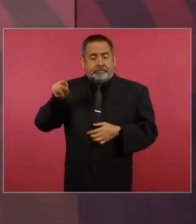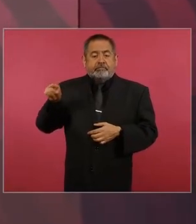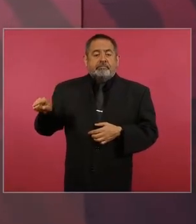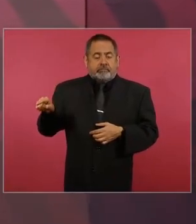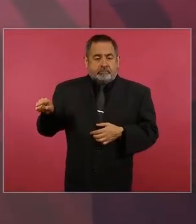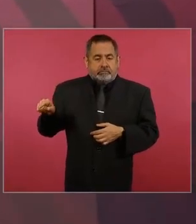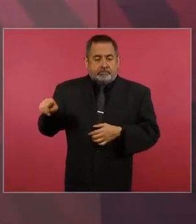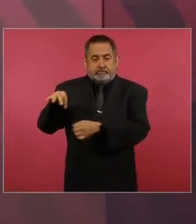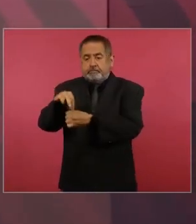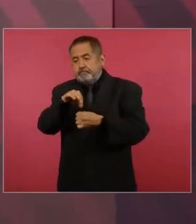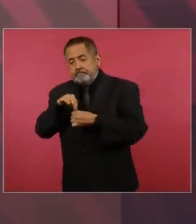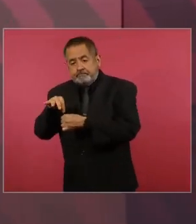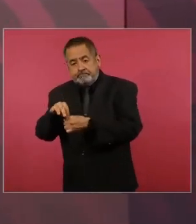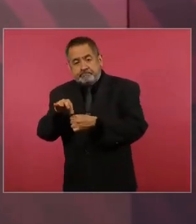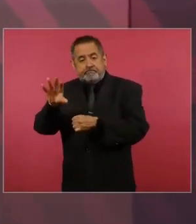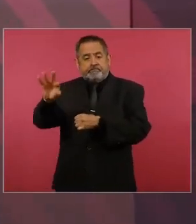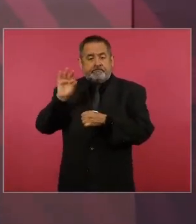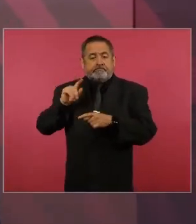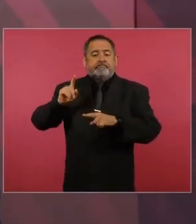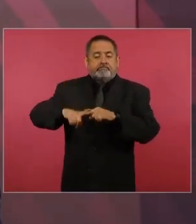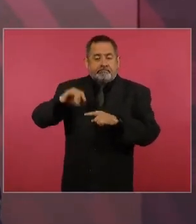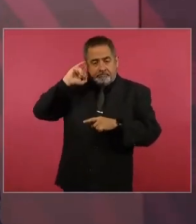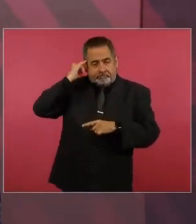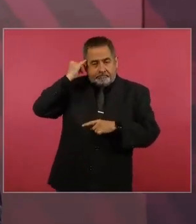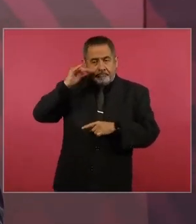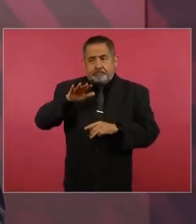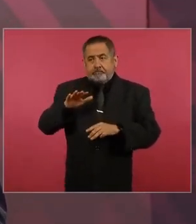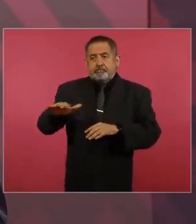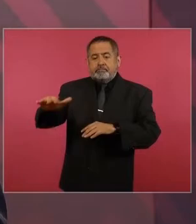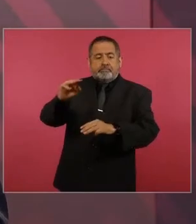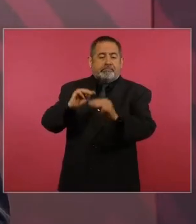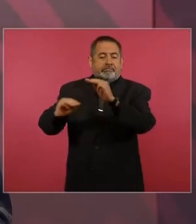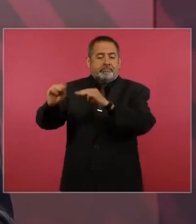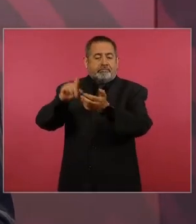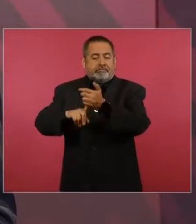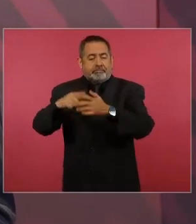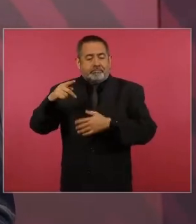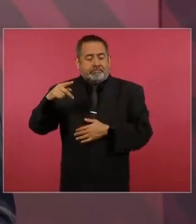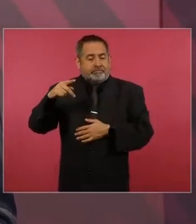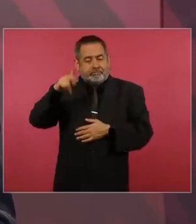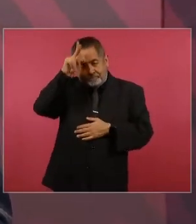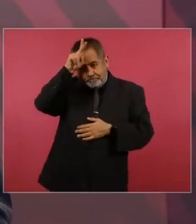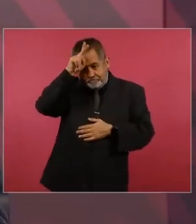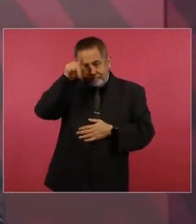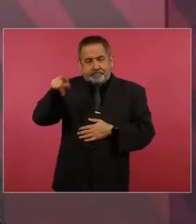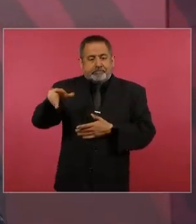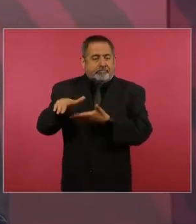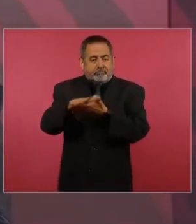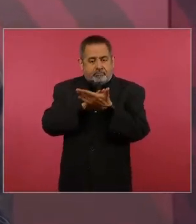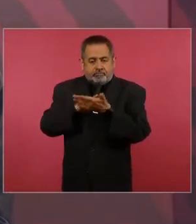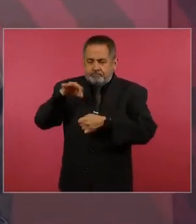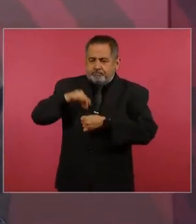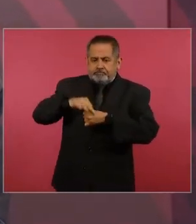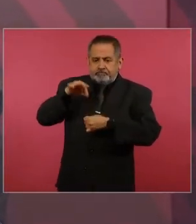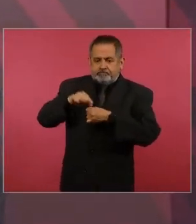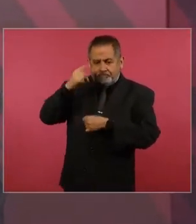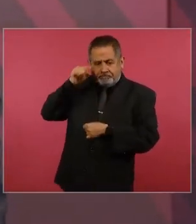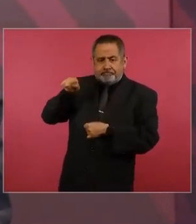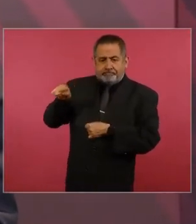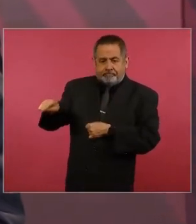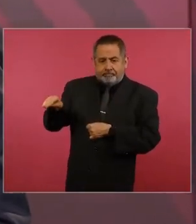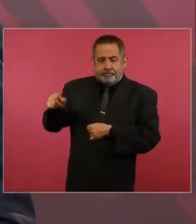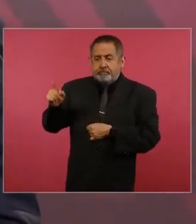lo eligieron los campesinos de la sierra del Perú, la gente humilde, y desde